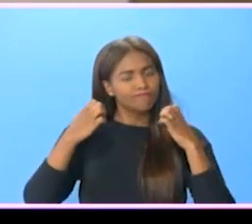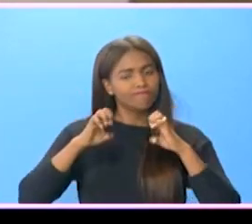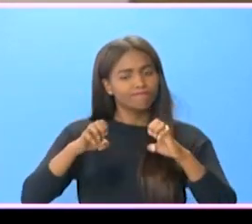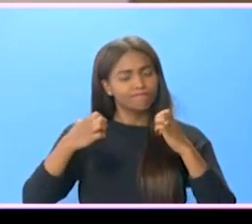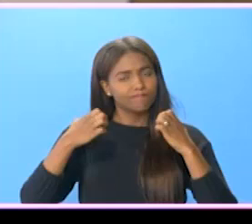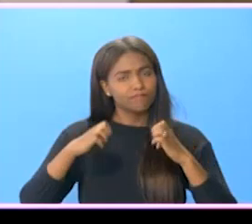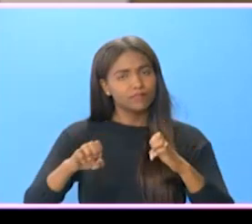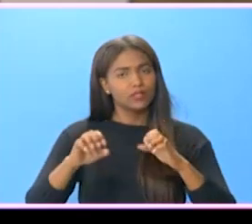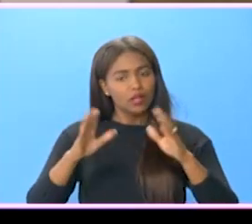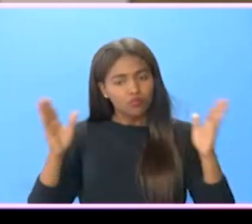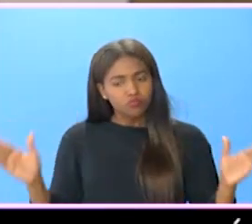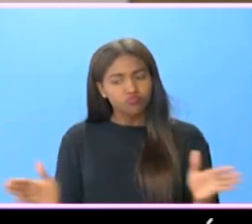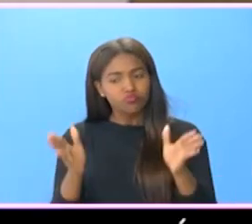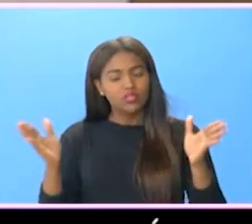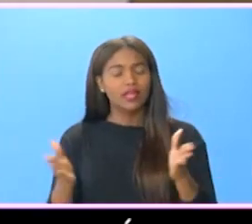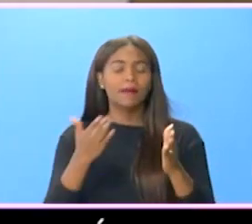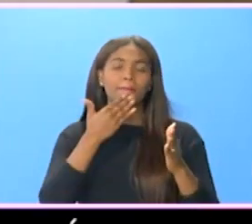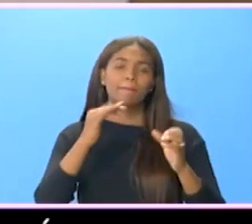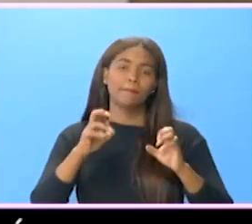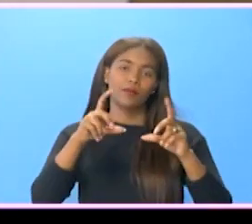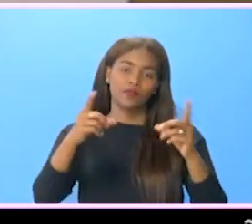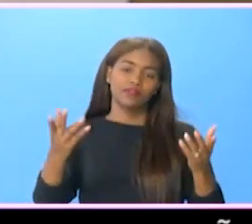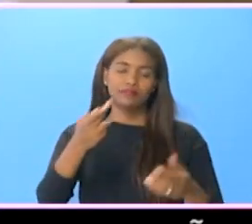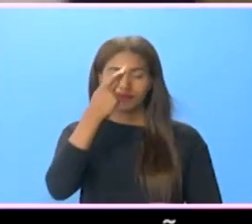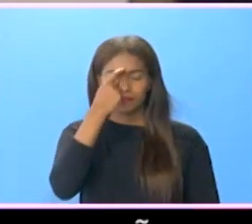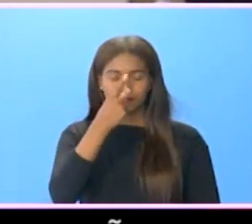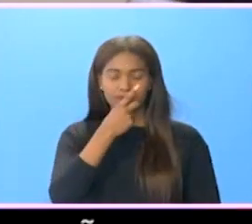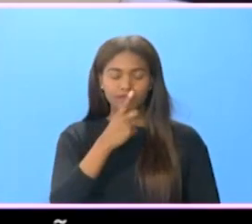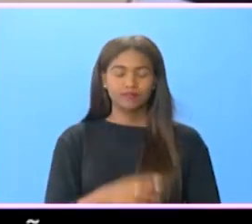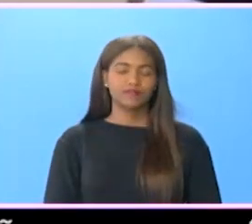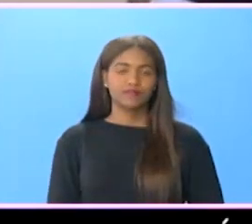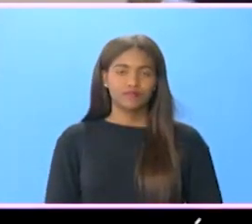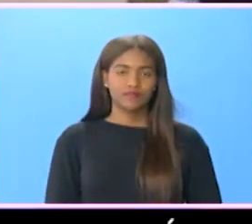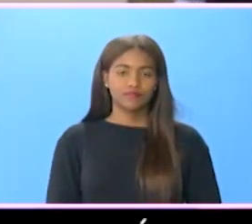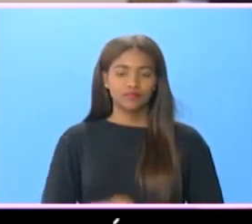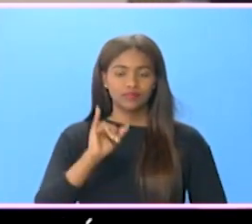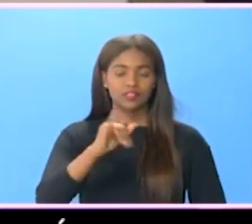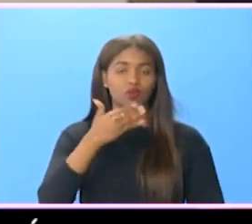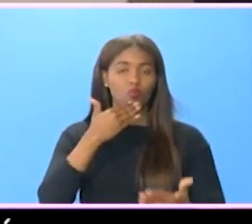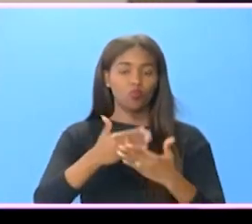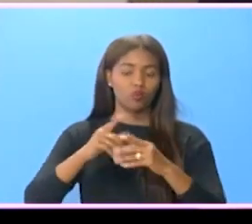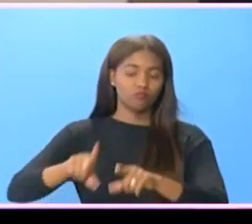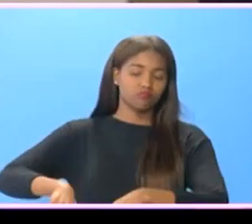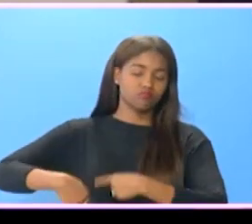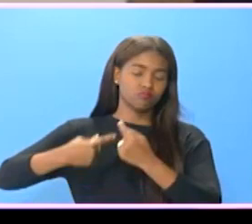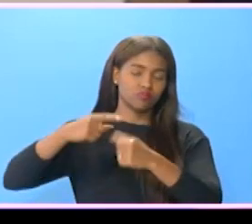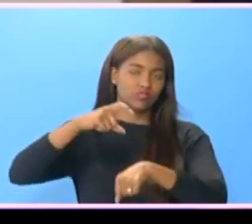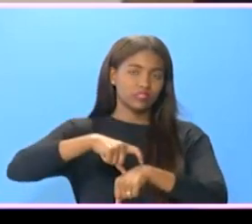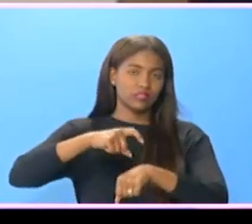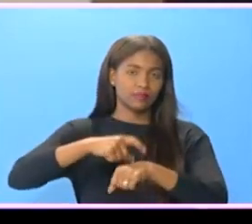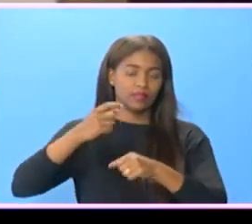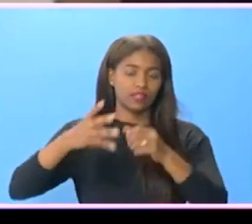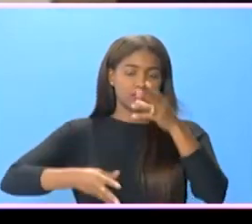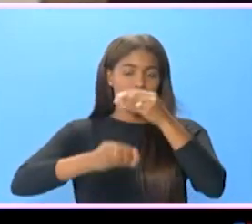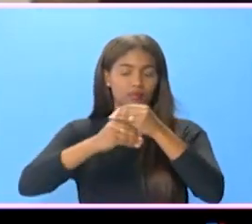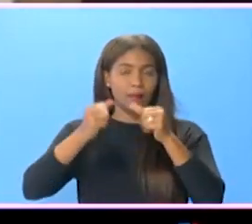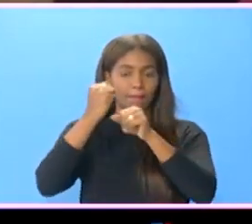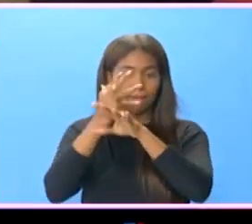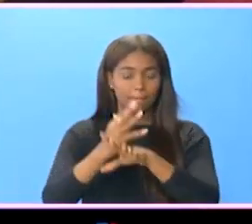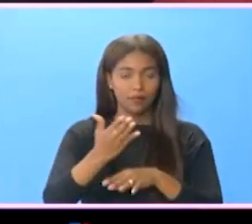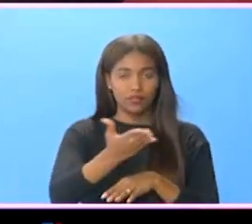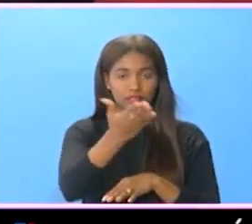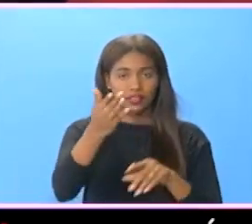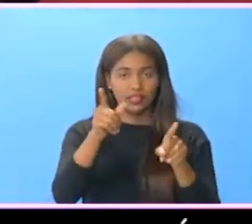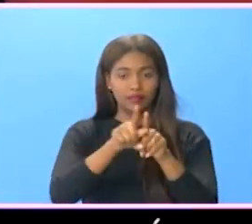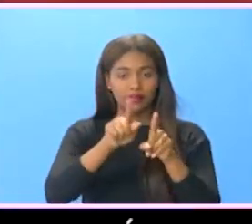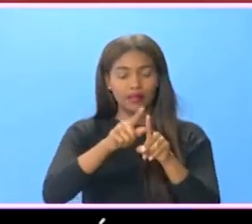e impulsando la educación en nuestro país. Esta trayectoria que se suma también a la preparación de ustedes, pero además